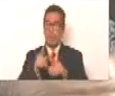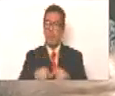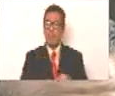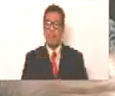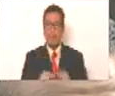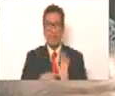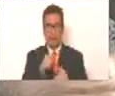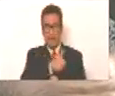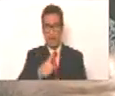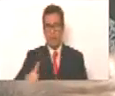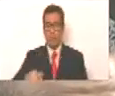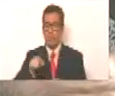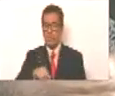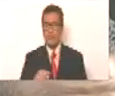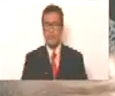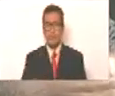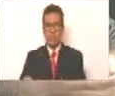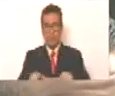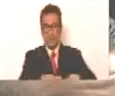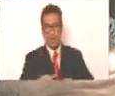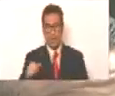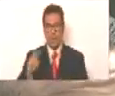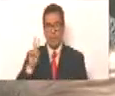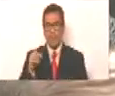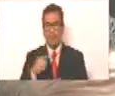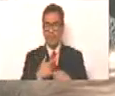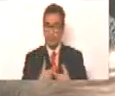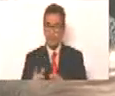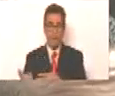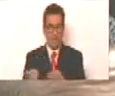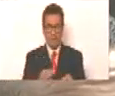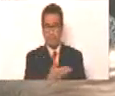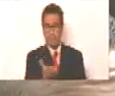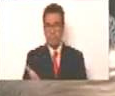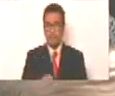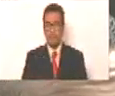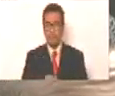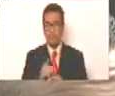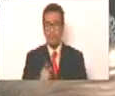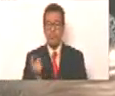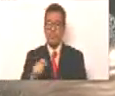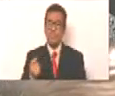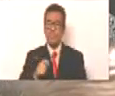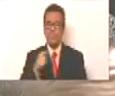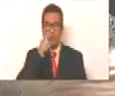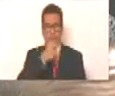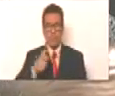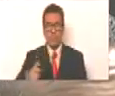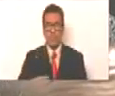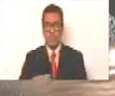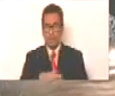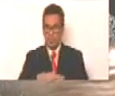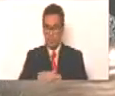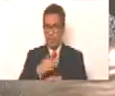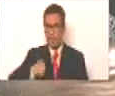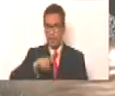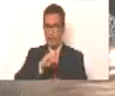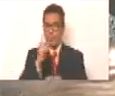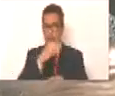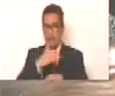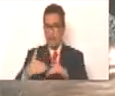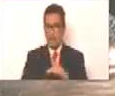rincones. Por eso yo invito hoy a todos nuestros diputados y a nuestras diputadas a sumarse a este acuerdo, que permiso a nuestro primer vicepresidente para